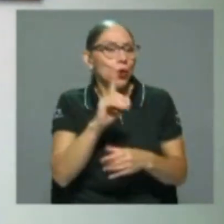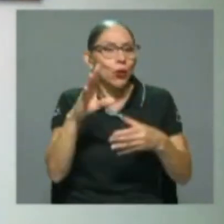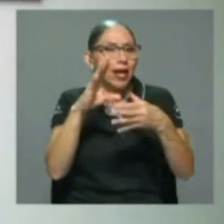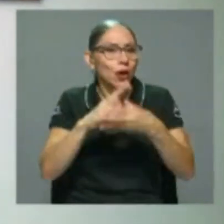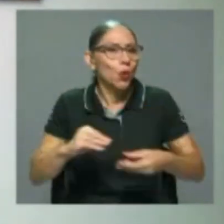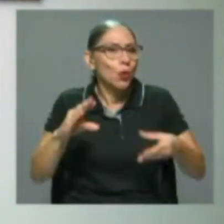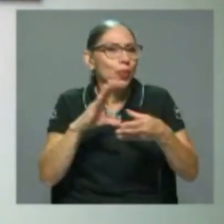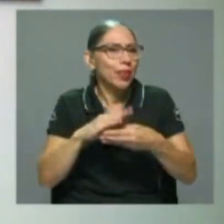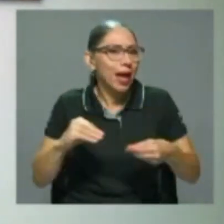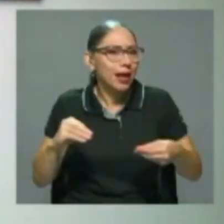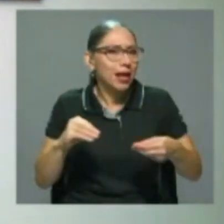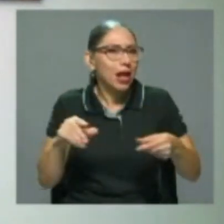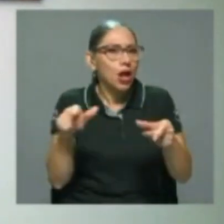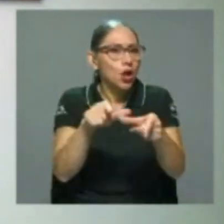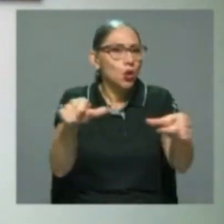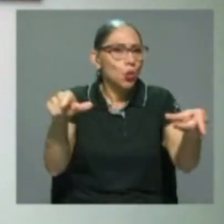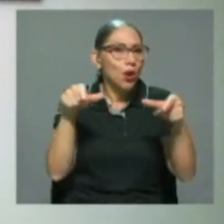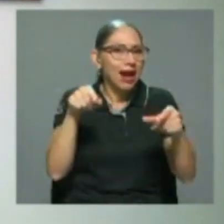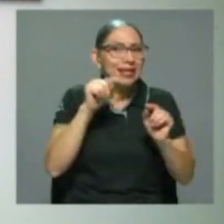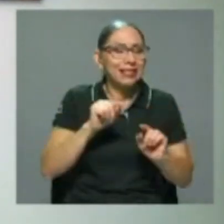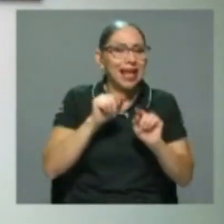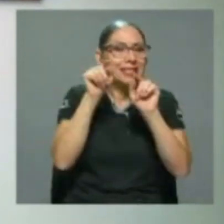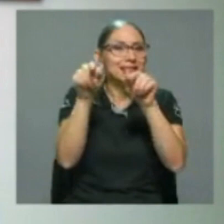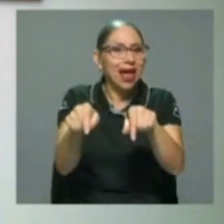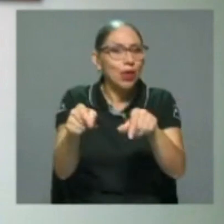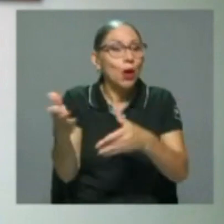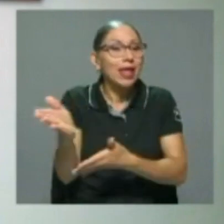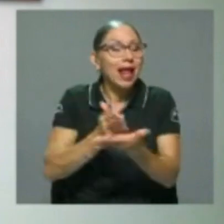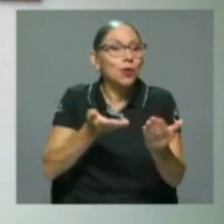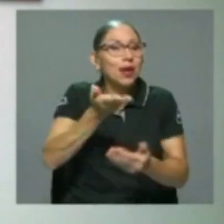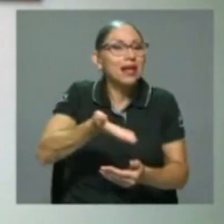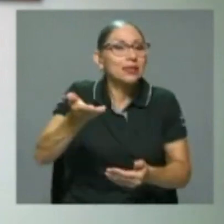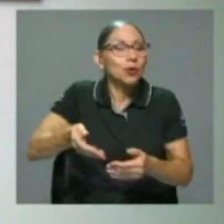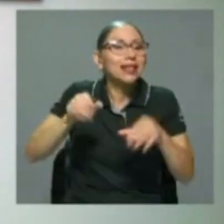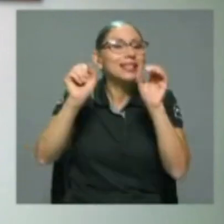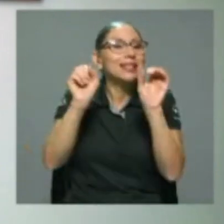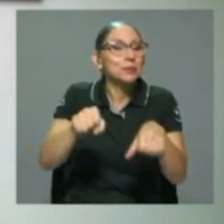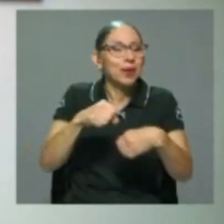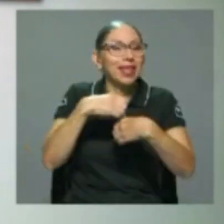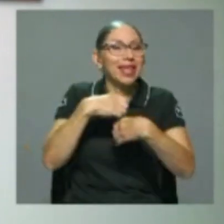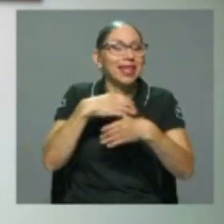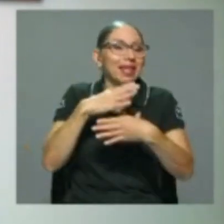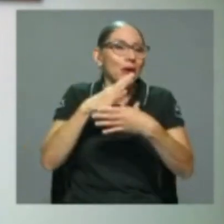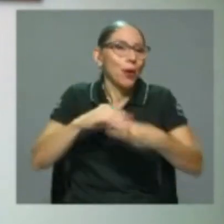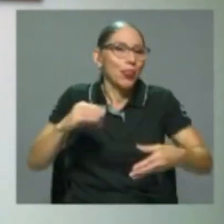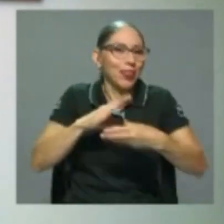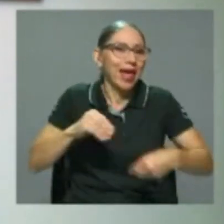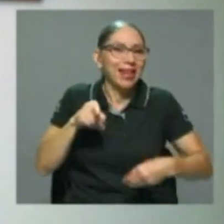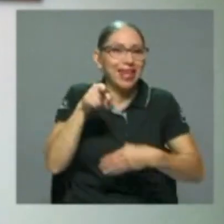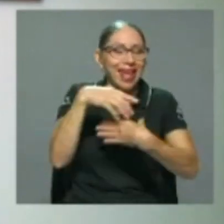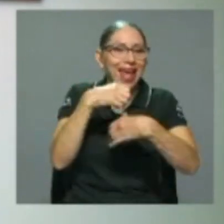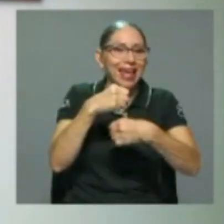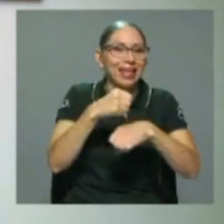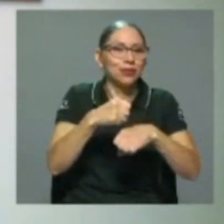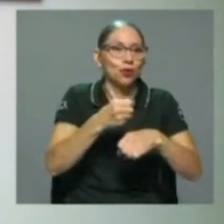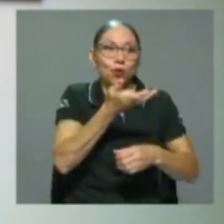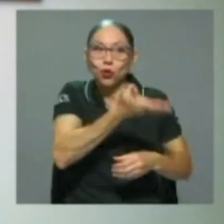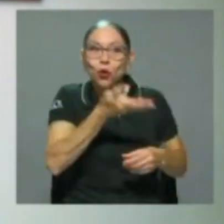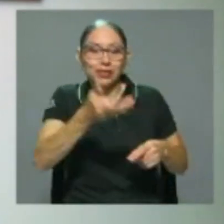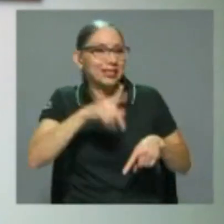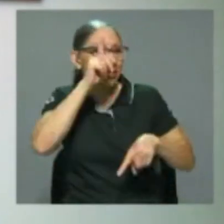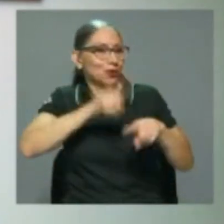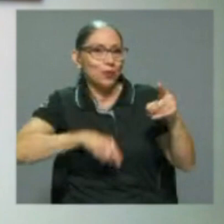los lugares donde ha estado y algunas de las cosas contables que ha hecho. Las que no se pueden contar tampoco